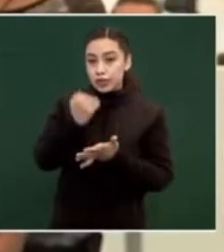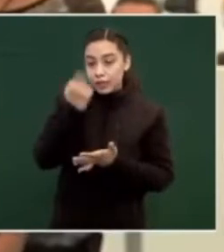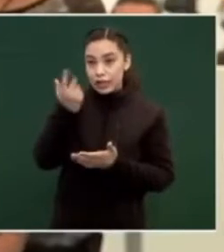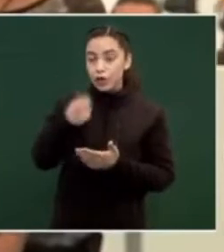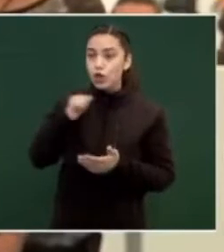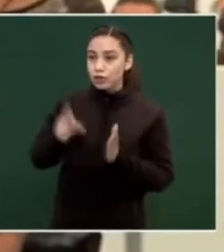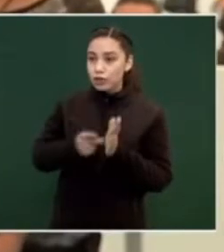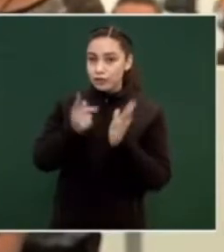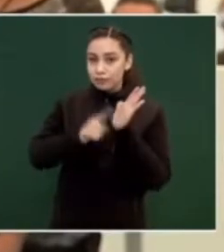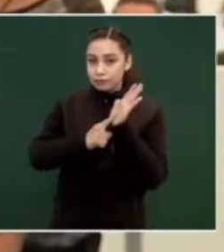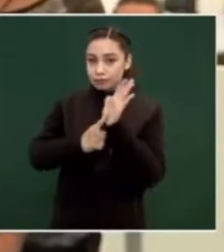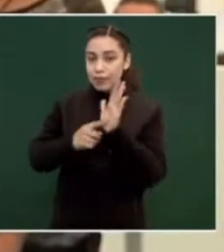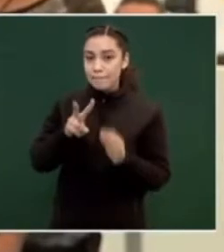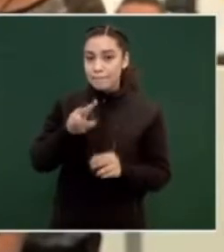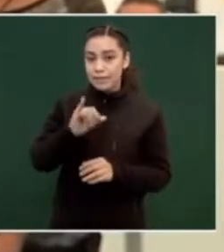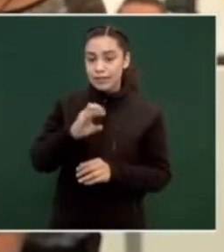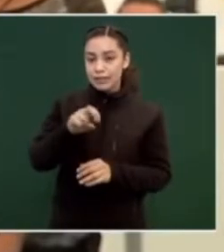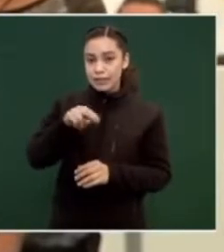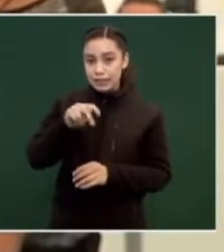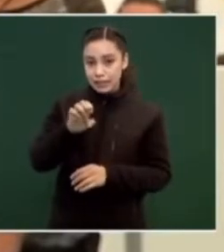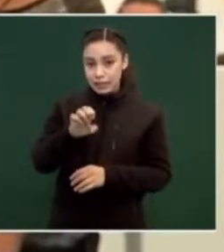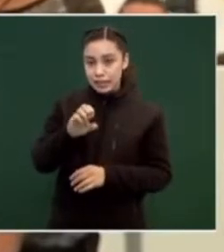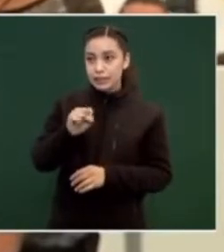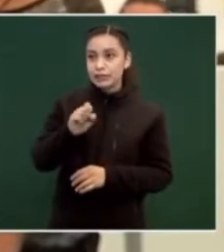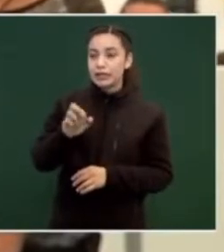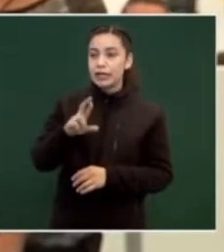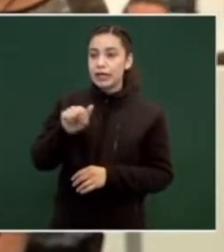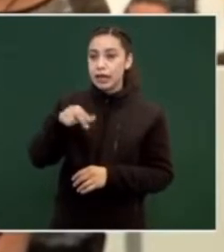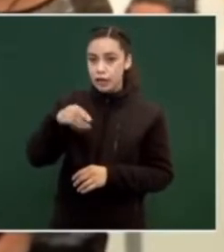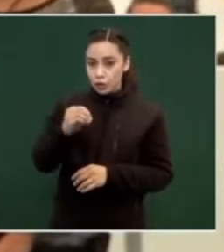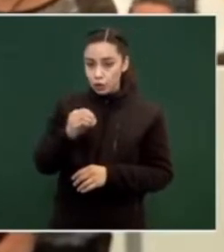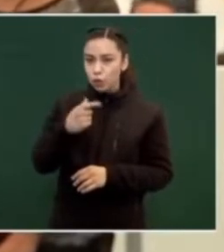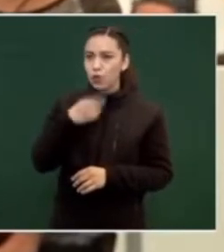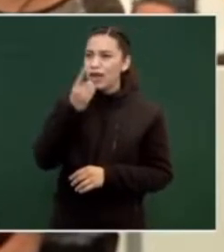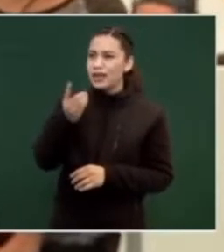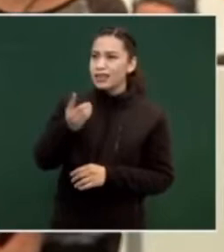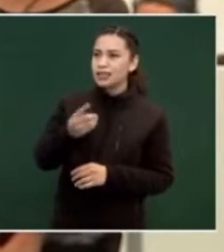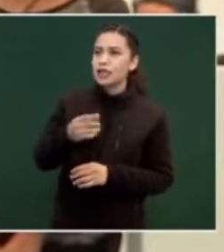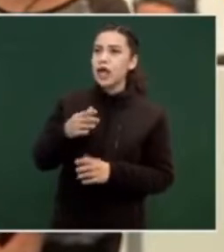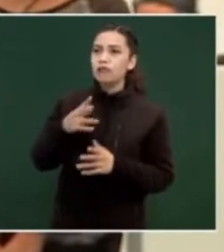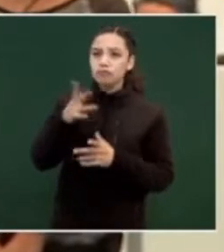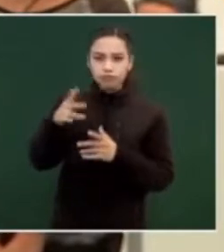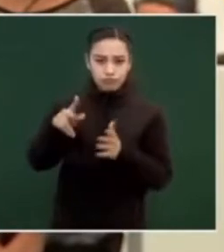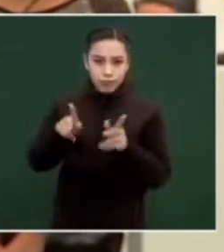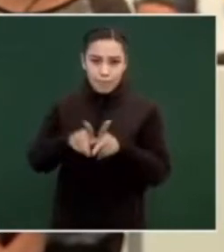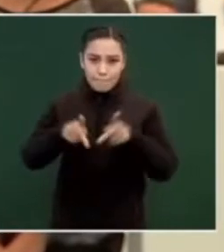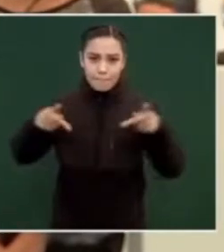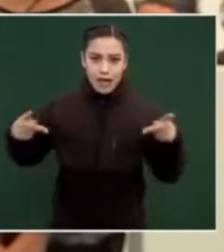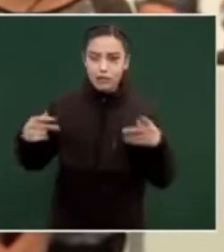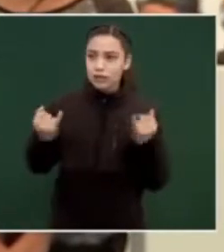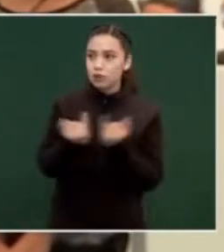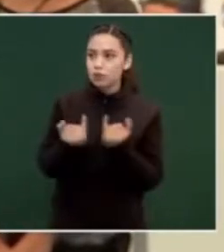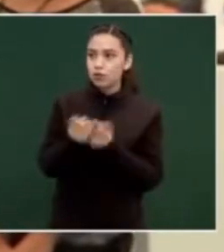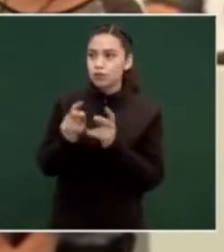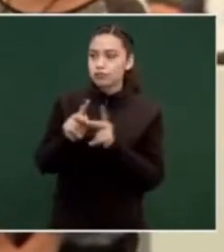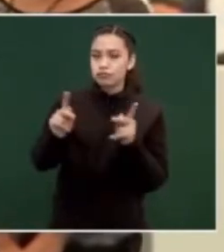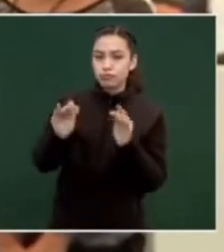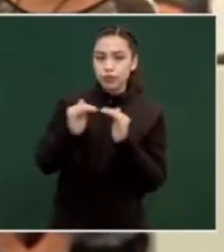conductor de sin censura usted ha dicho que la prensa se regula con la prensa y hoy la vengo a plantear nuevamente